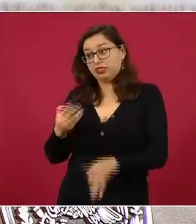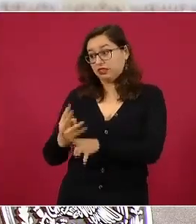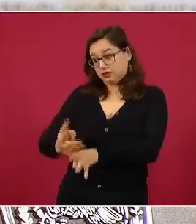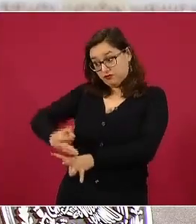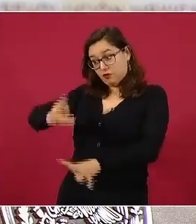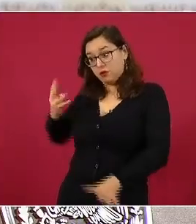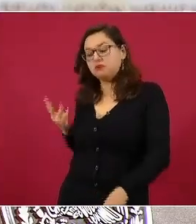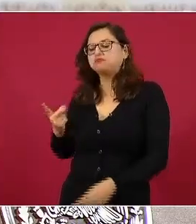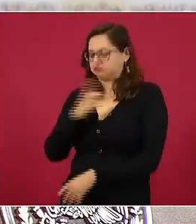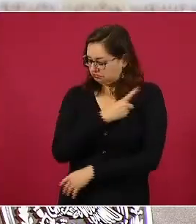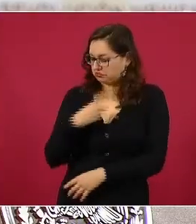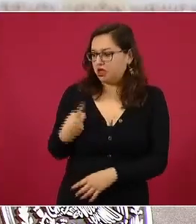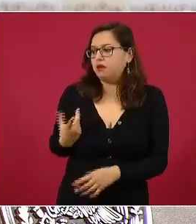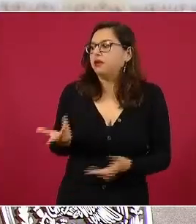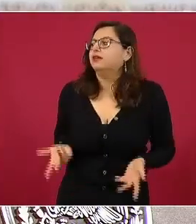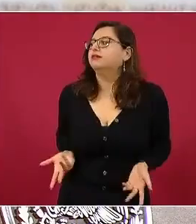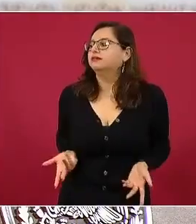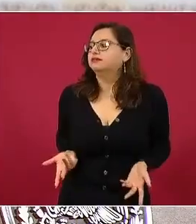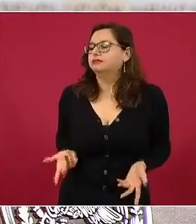hay que estar.